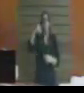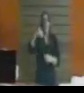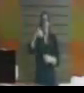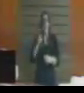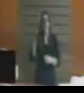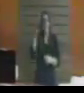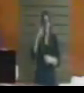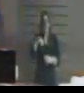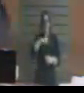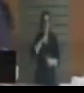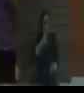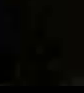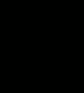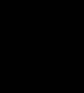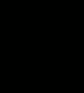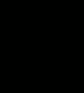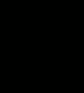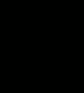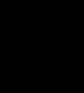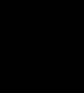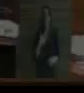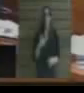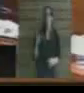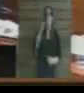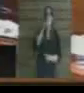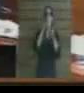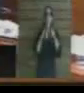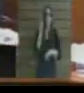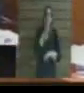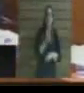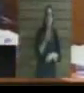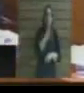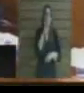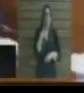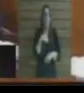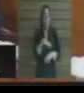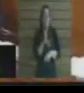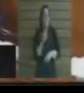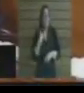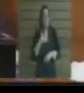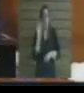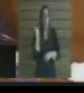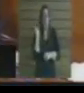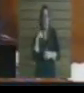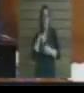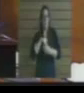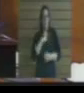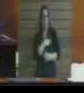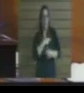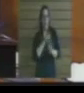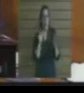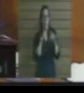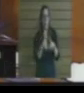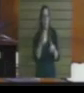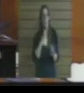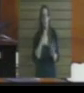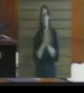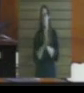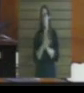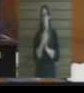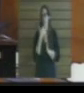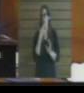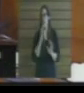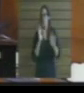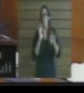me remito a la pregunta. Muchas gracias. Que, como ya dijimos en la comisión, tiene unas particularidades especiales